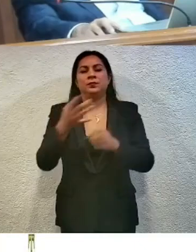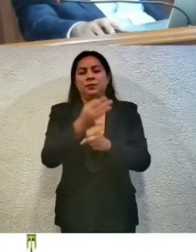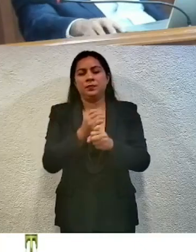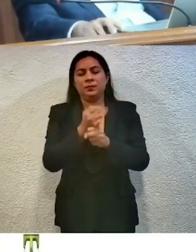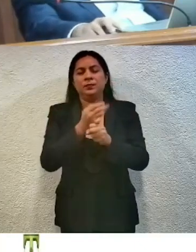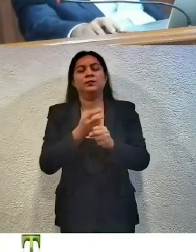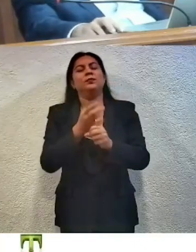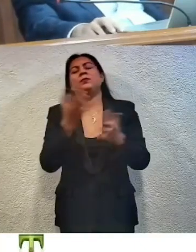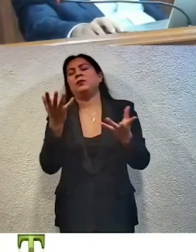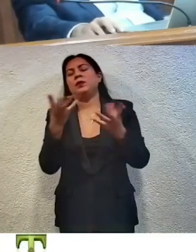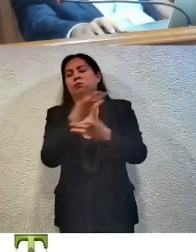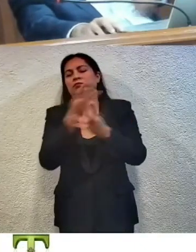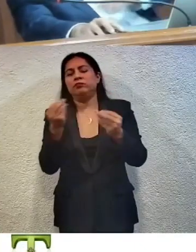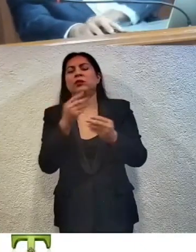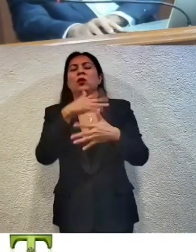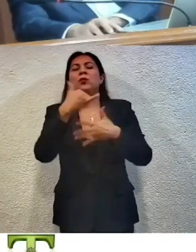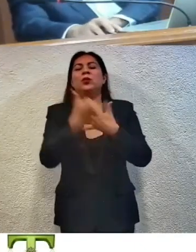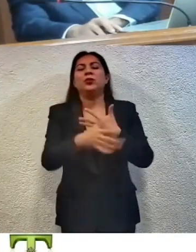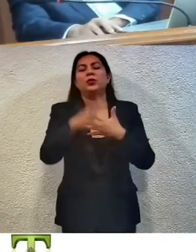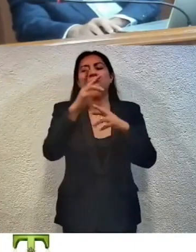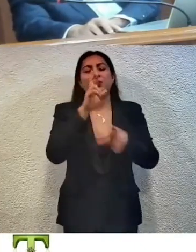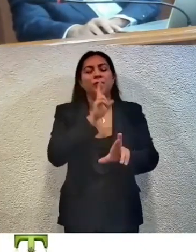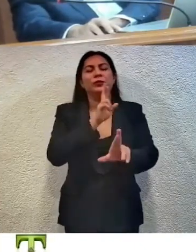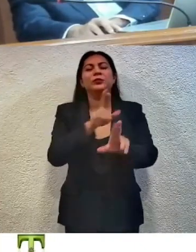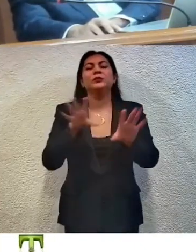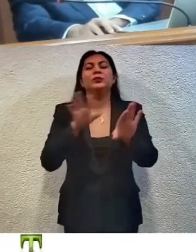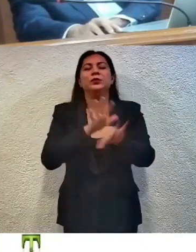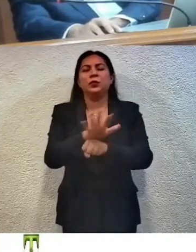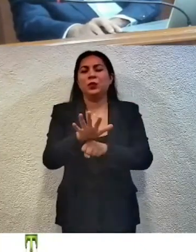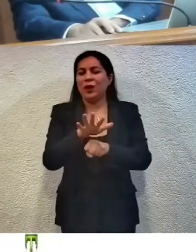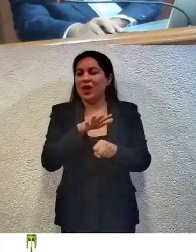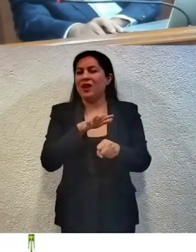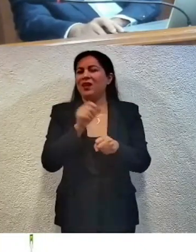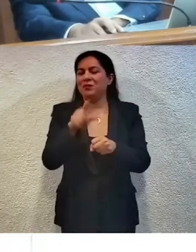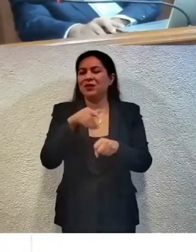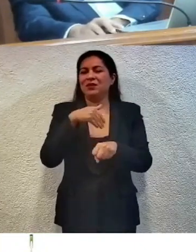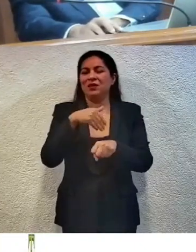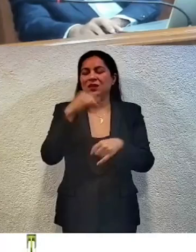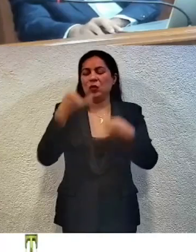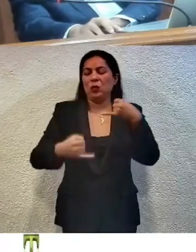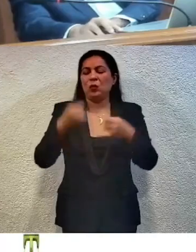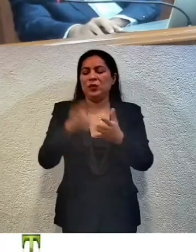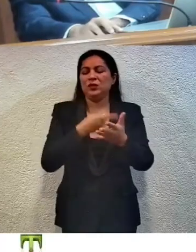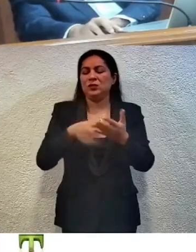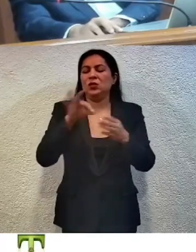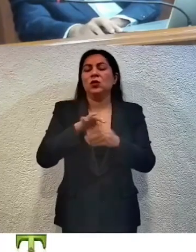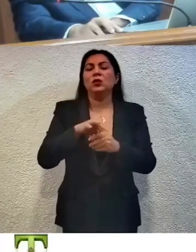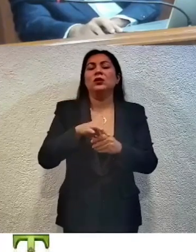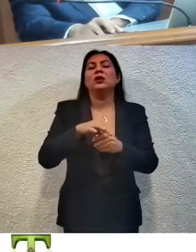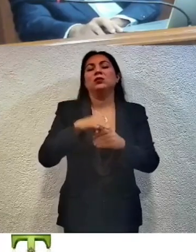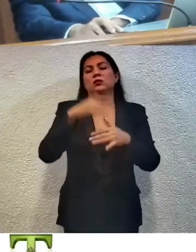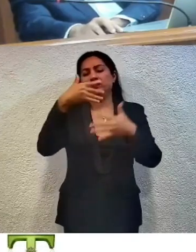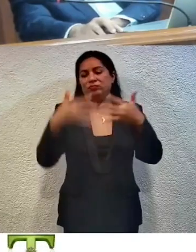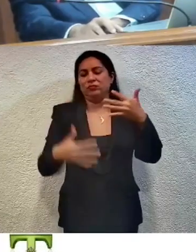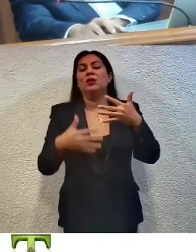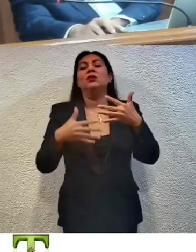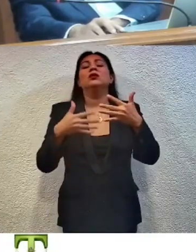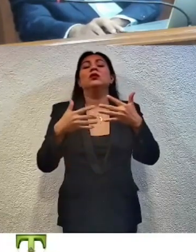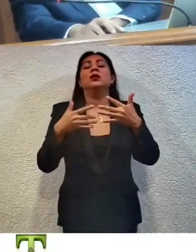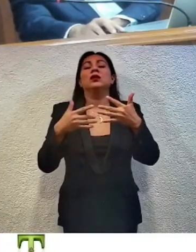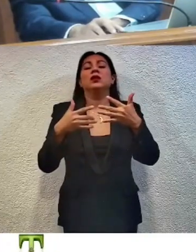analizar y resolver se trata de un proyecto de resolución relativo a los expedientes del juicio electoral, de los juicios electorales